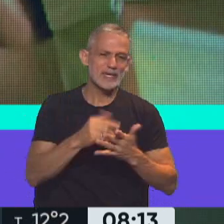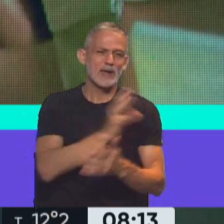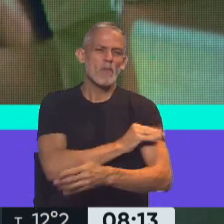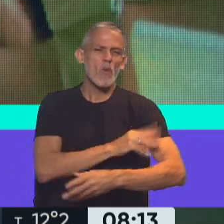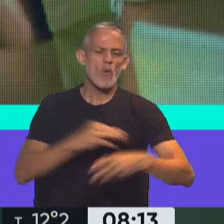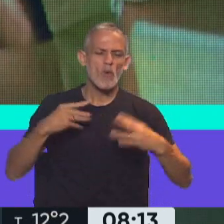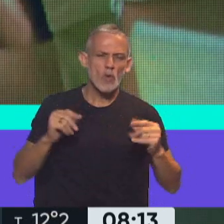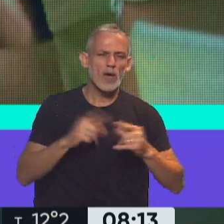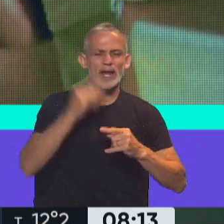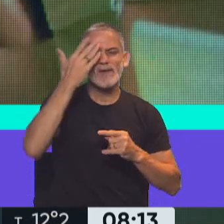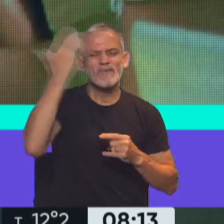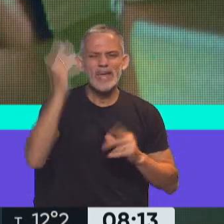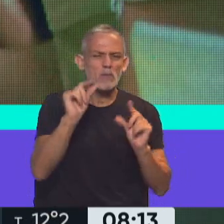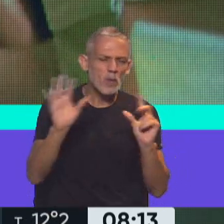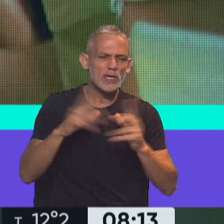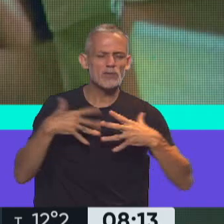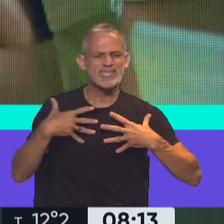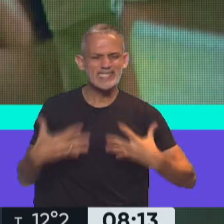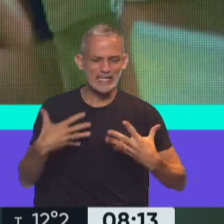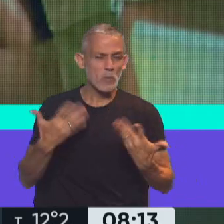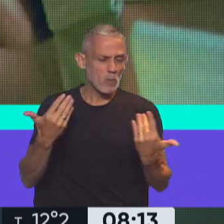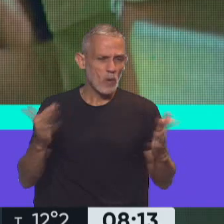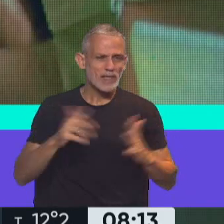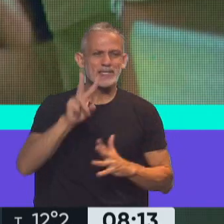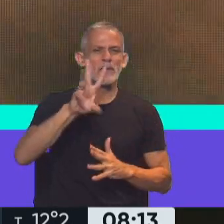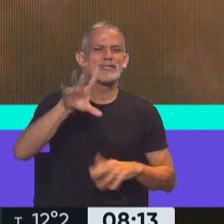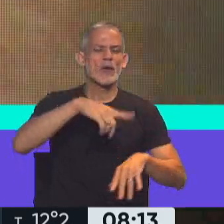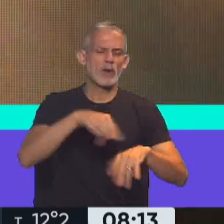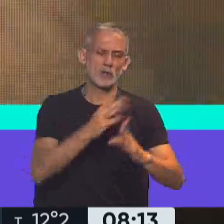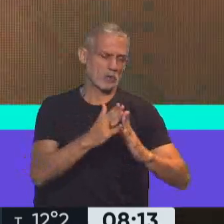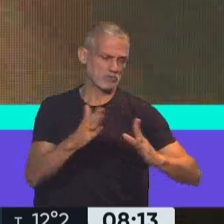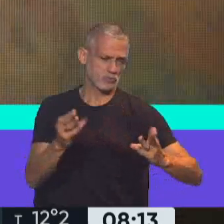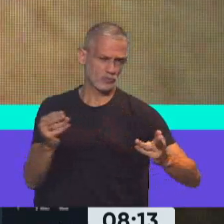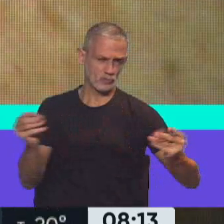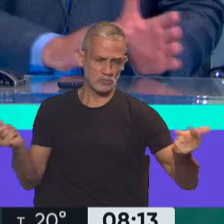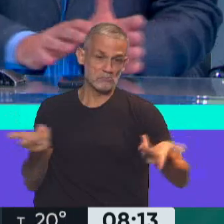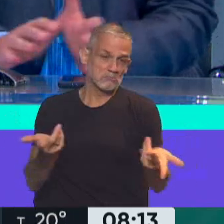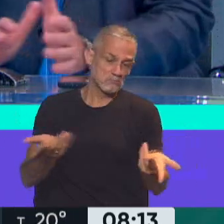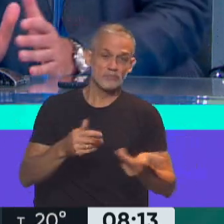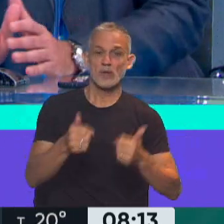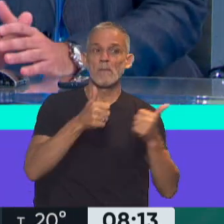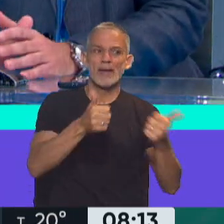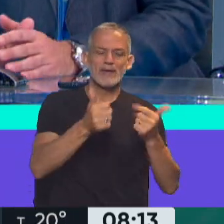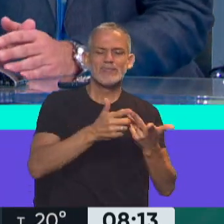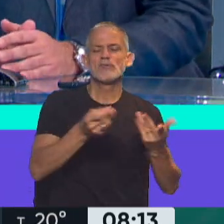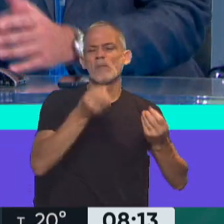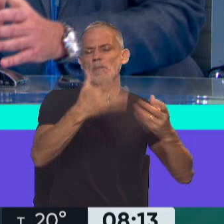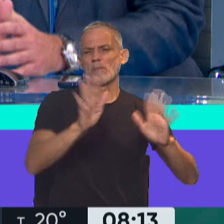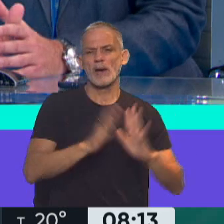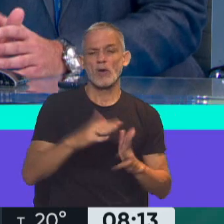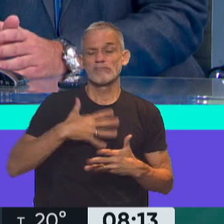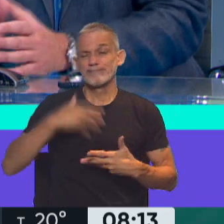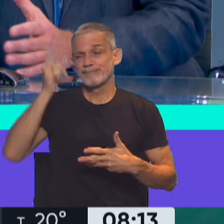algo de fiebre un poco de fatiga que se dé en 24 horas con lo cual el beneficio siempre es muchísimo mayor que